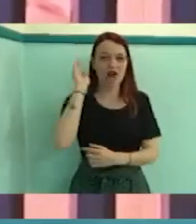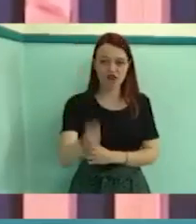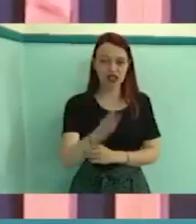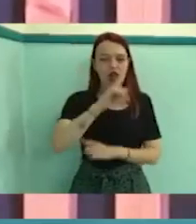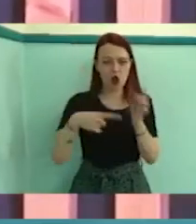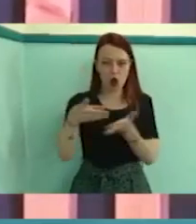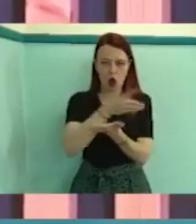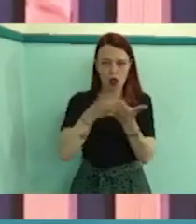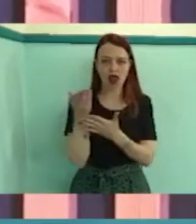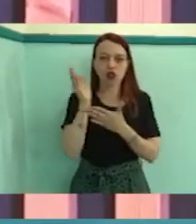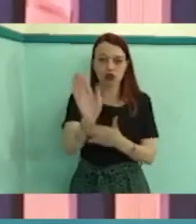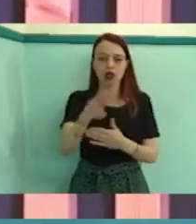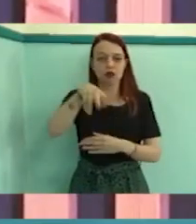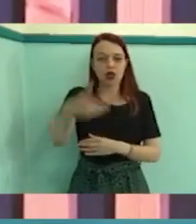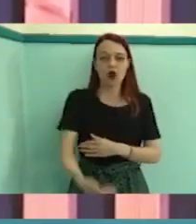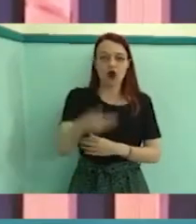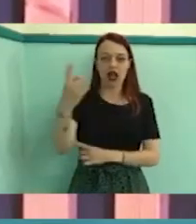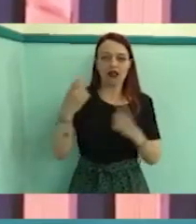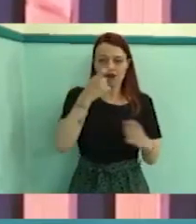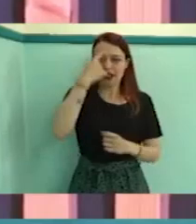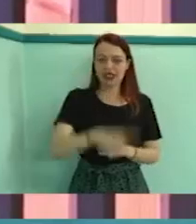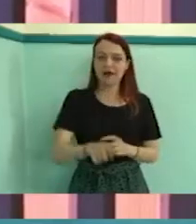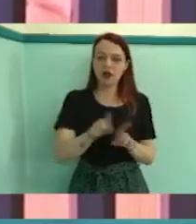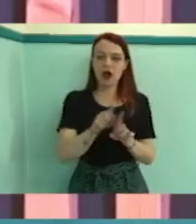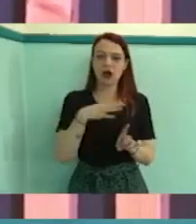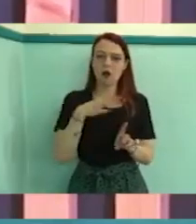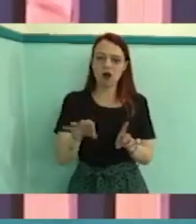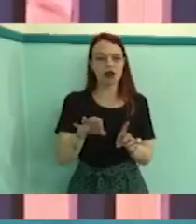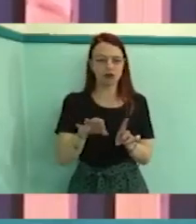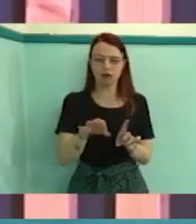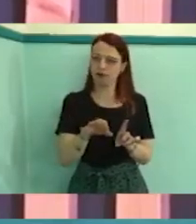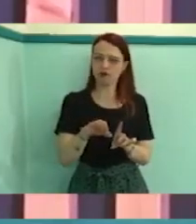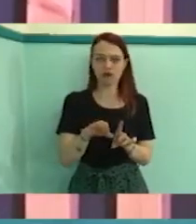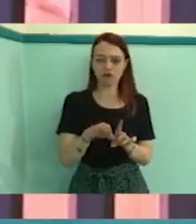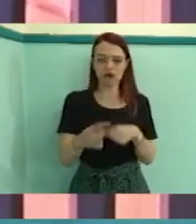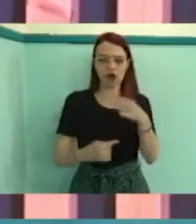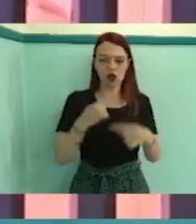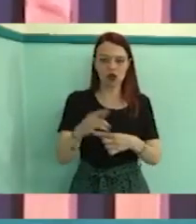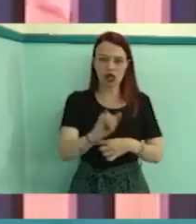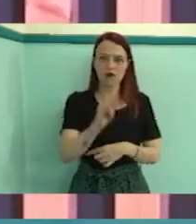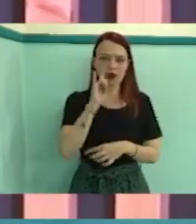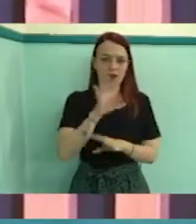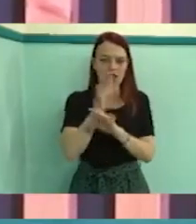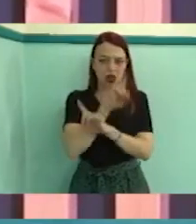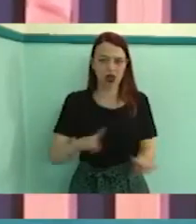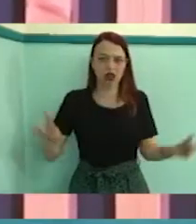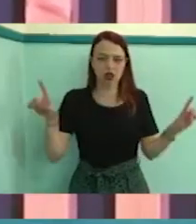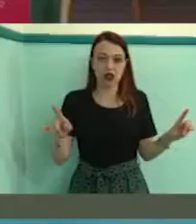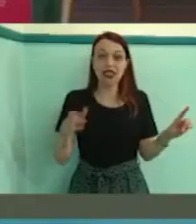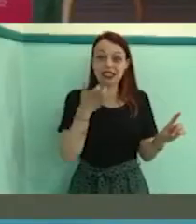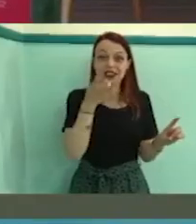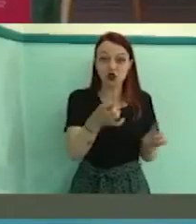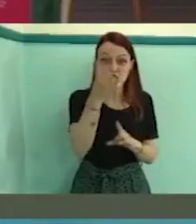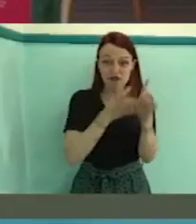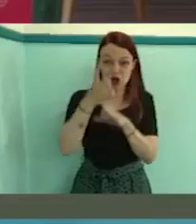datos Y es importante que sepamos que se pueden ver como muy muy camuflados en nuestro día a día y que cuanta más información tengamos más fácil será que